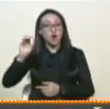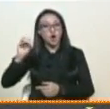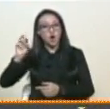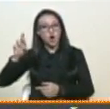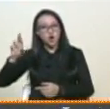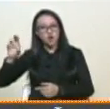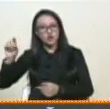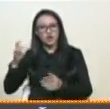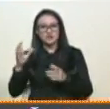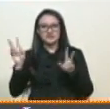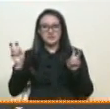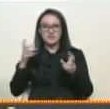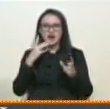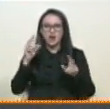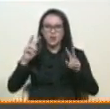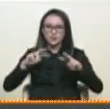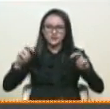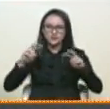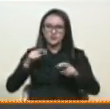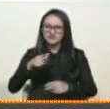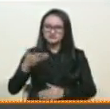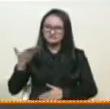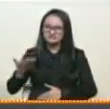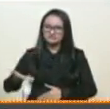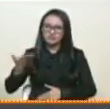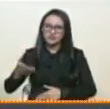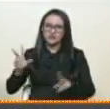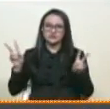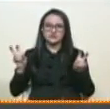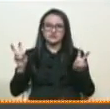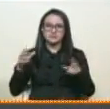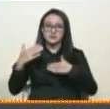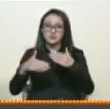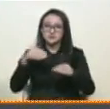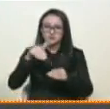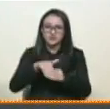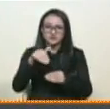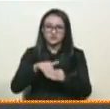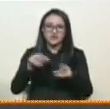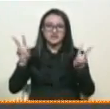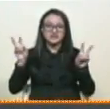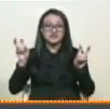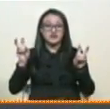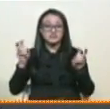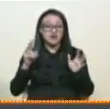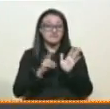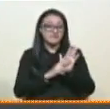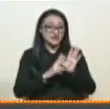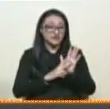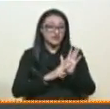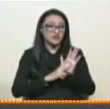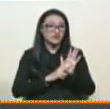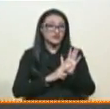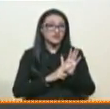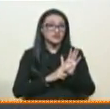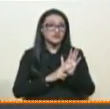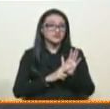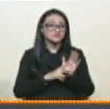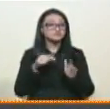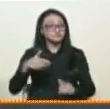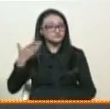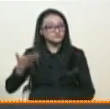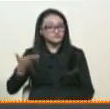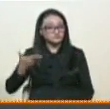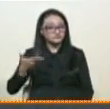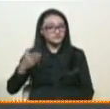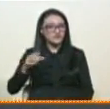al tema de las auditorías, algo súper importante en cada proceso electoral y sobre todo el tema de la transparencia, que es fundamental hoy en día en